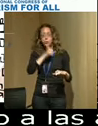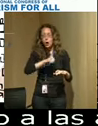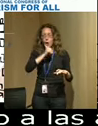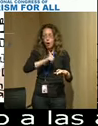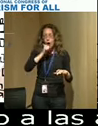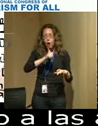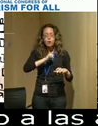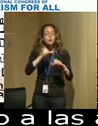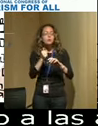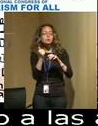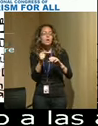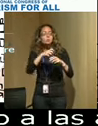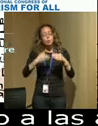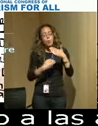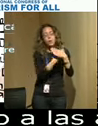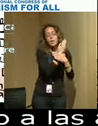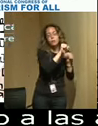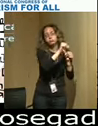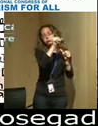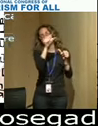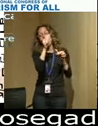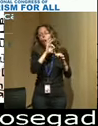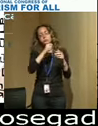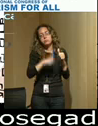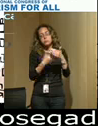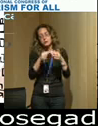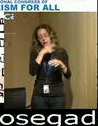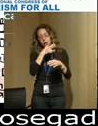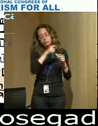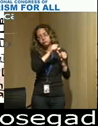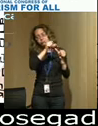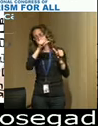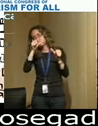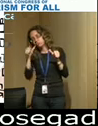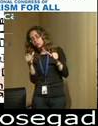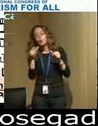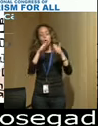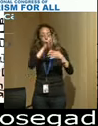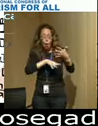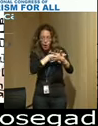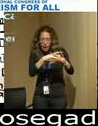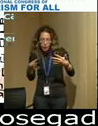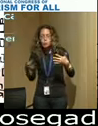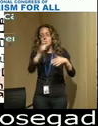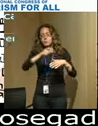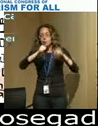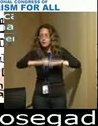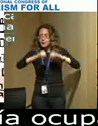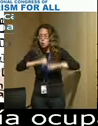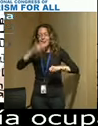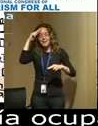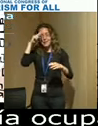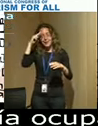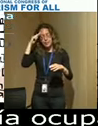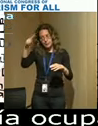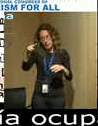una mañana o una tarde, incluyendo el desplazamiento de ida y vuelta y respetándose los horarios de comida y descanso de las personas mayores. Todos estos